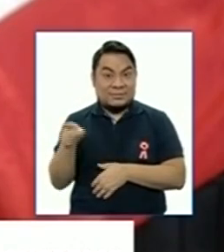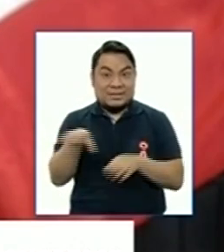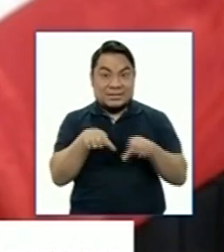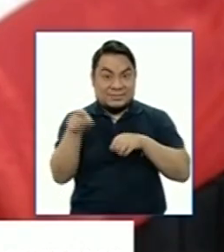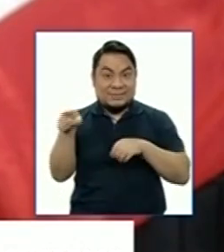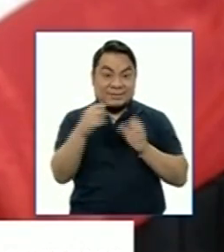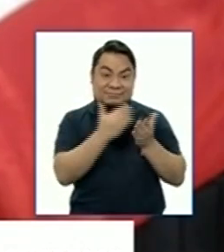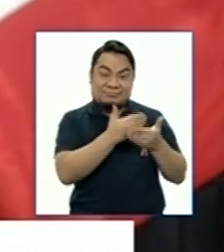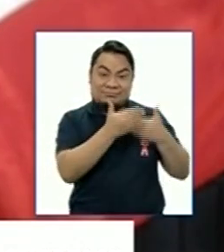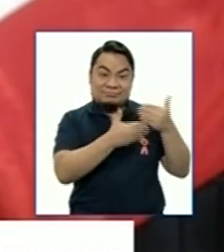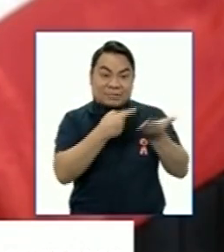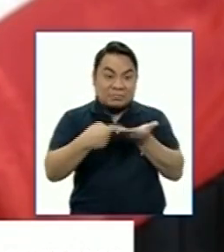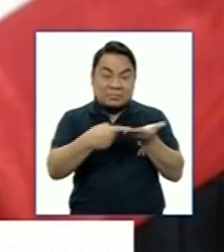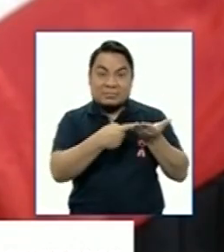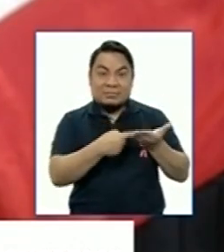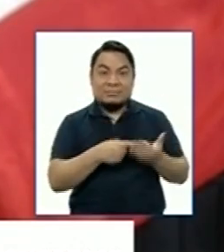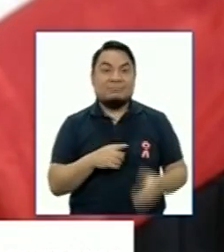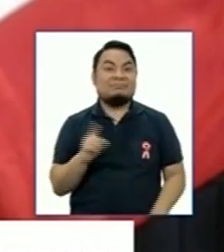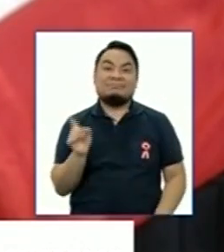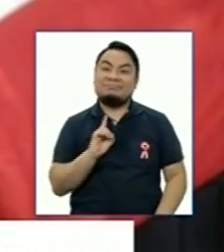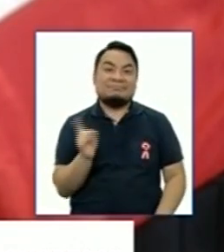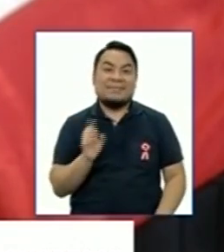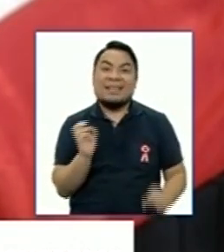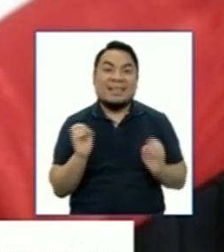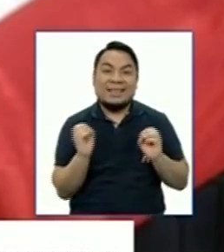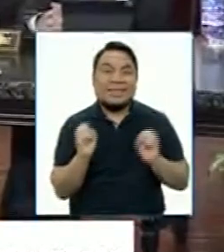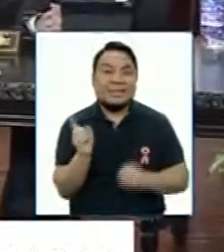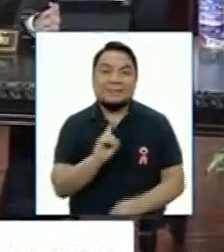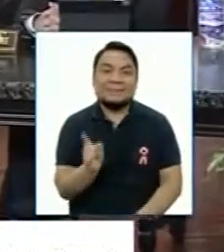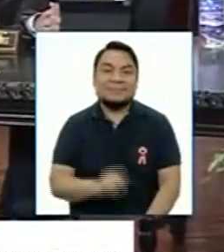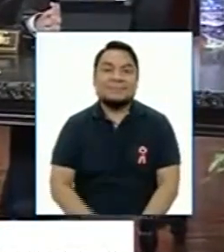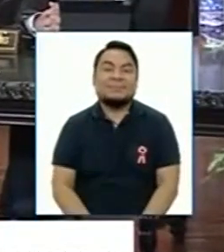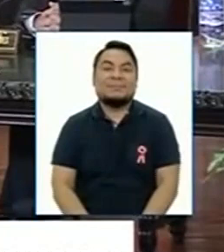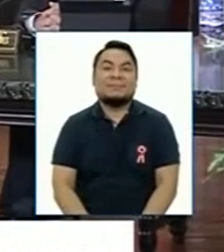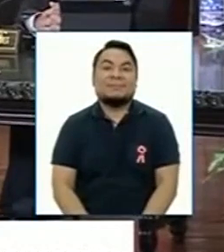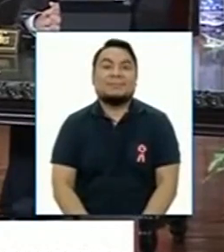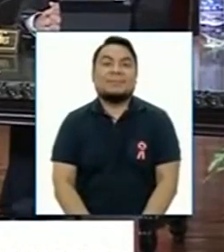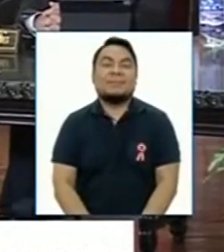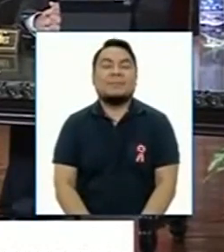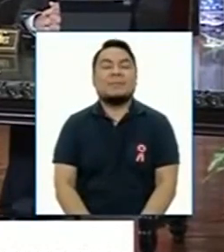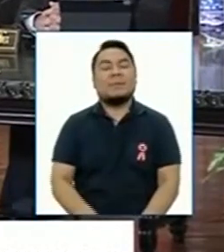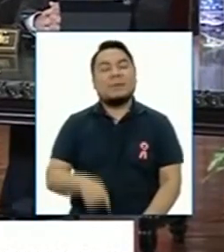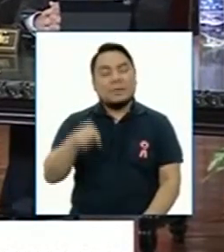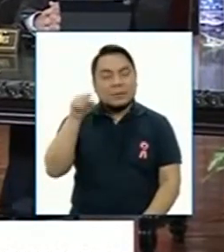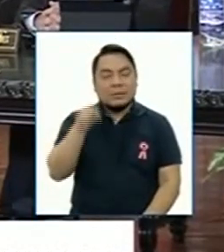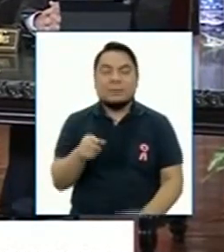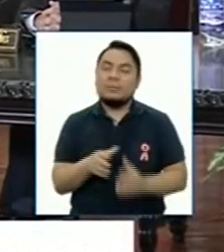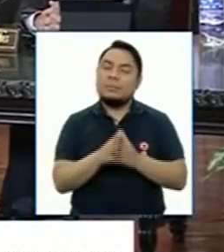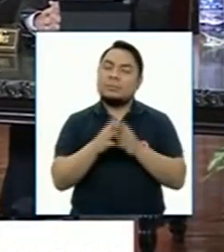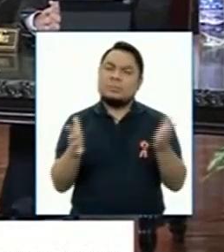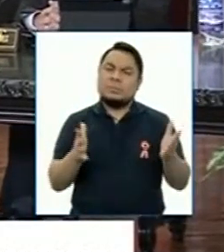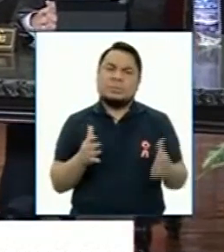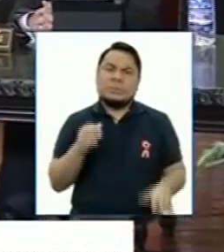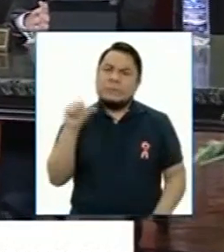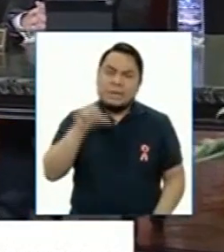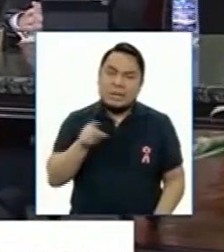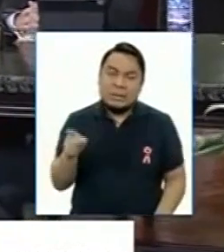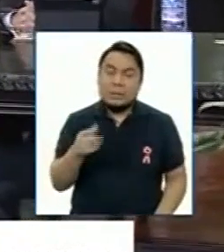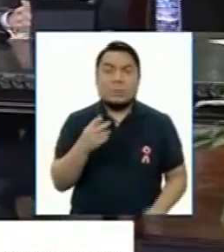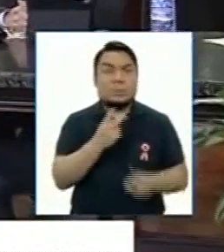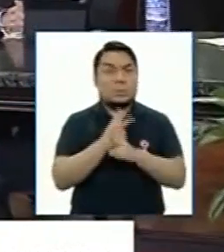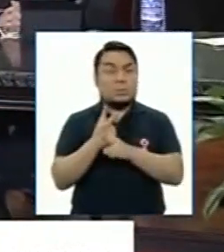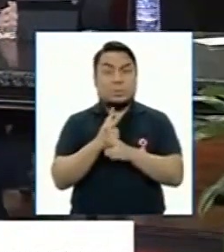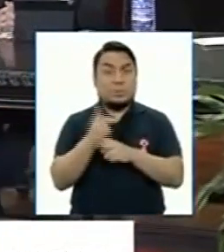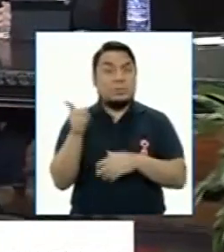pagando caro este olvido digamos bueno en parte ha sido eso y en parte que por supuesto la agenda